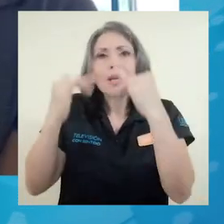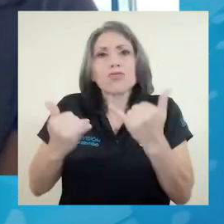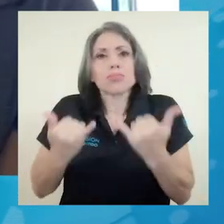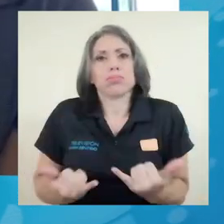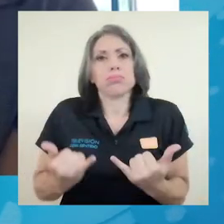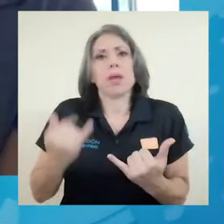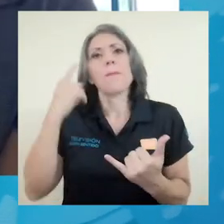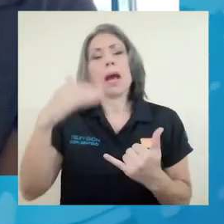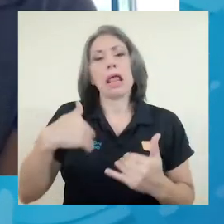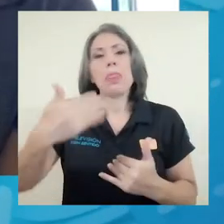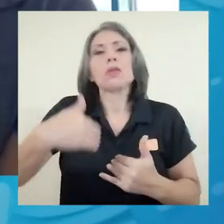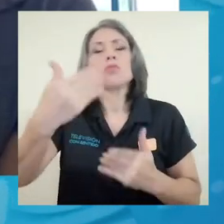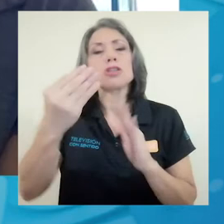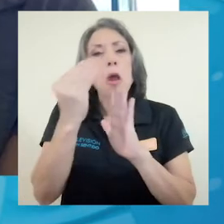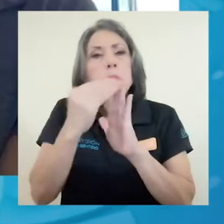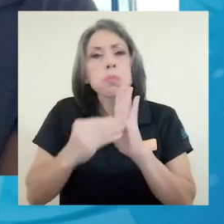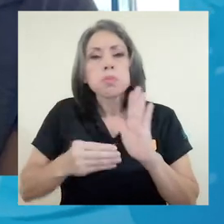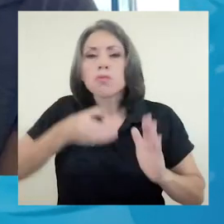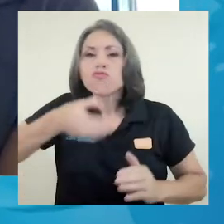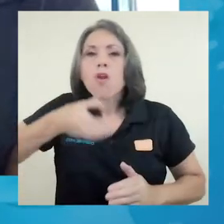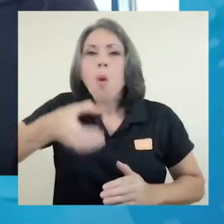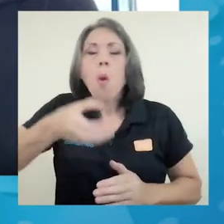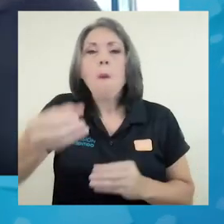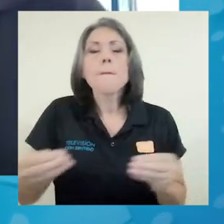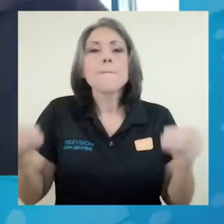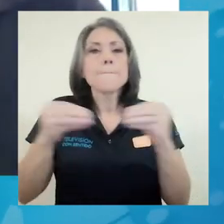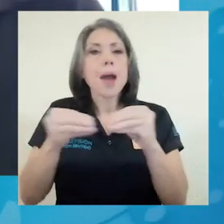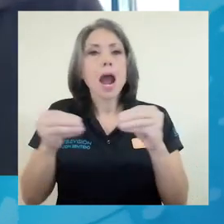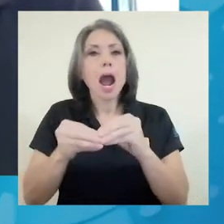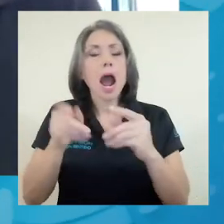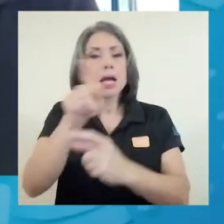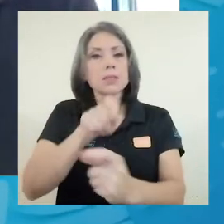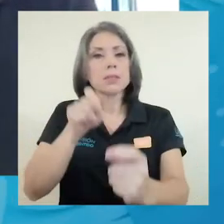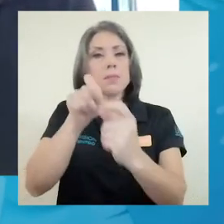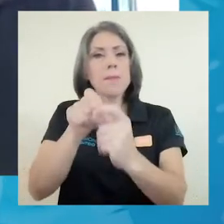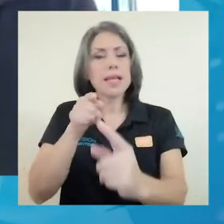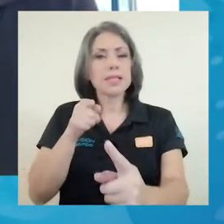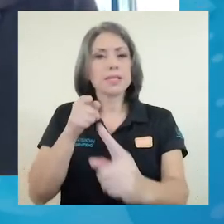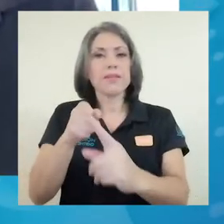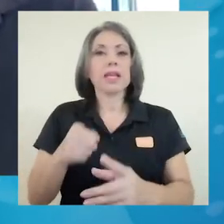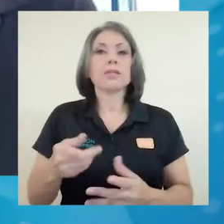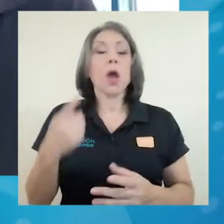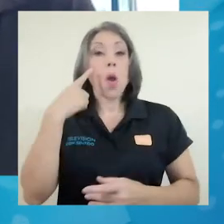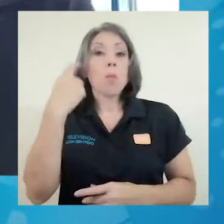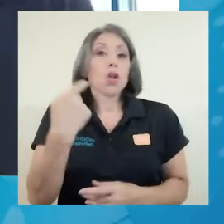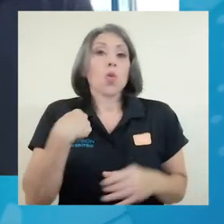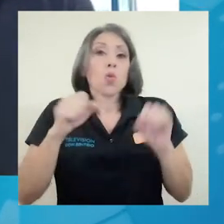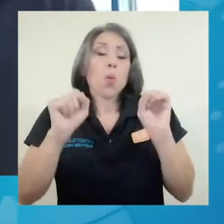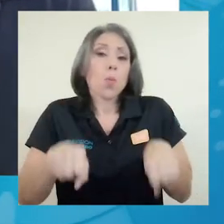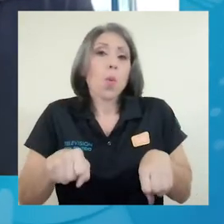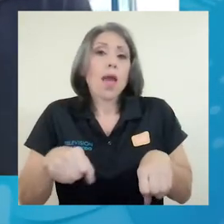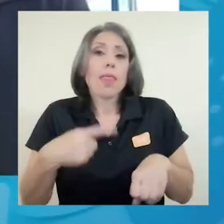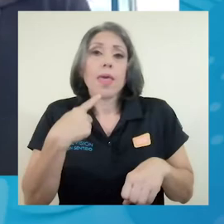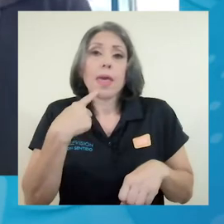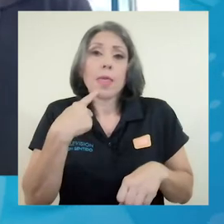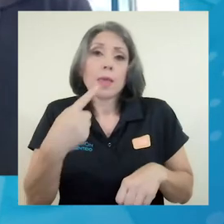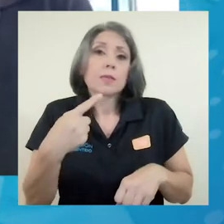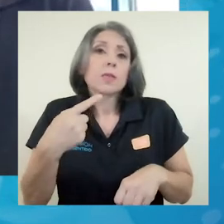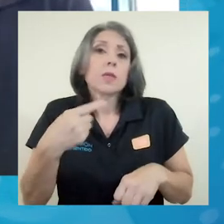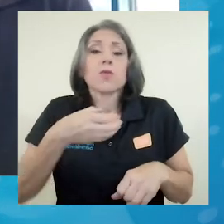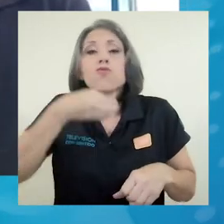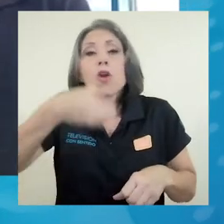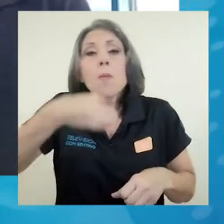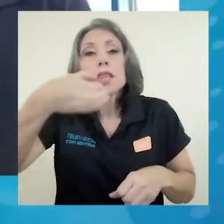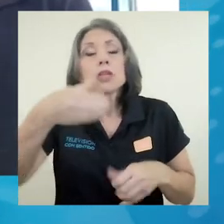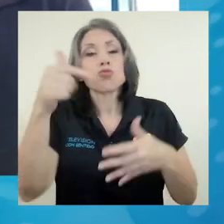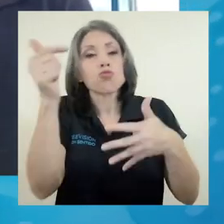más específicas porque uno le puede dar a la gente las específicas las recomendaciones las generales las que